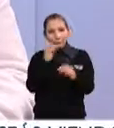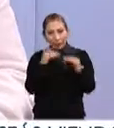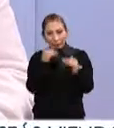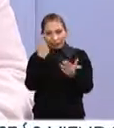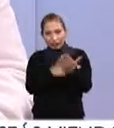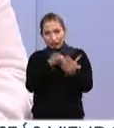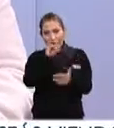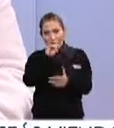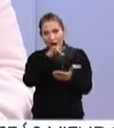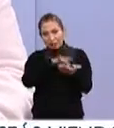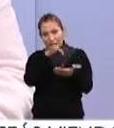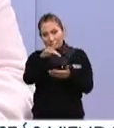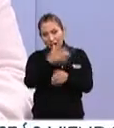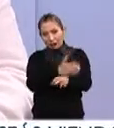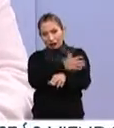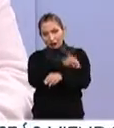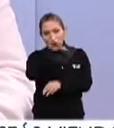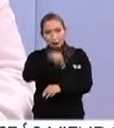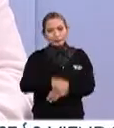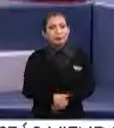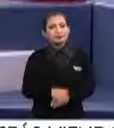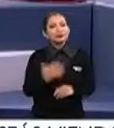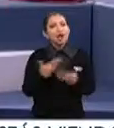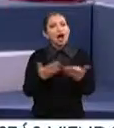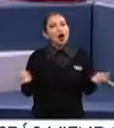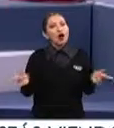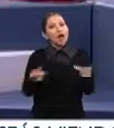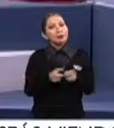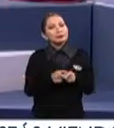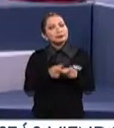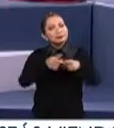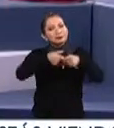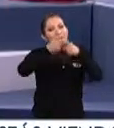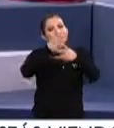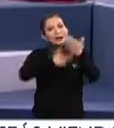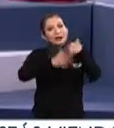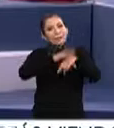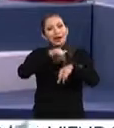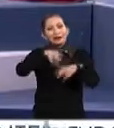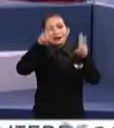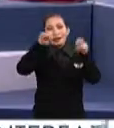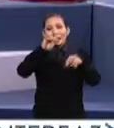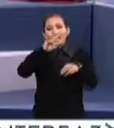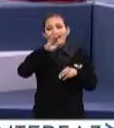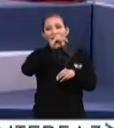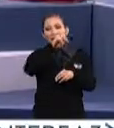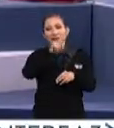del Politécnico, por habernos acompañado el día de hoy. Vamos a hacer una breve pausa y regresamos con más temas en Interfaz. No se vayan.